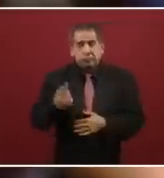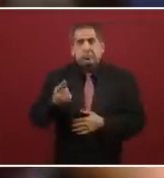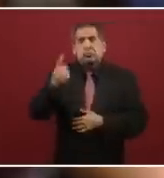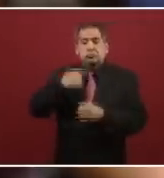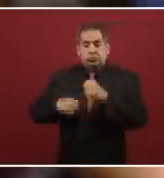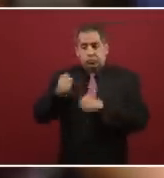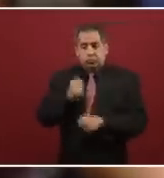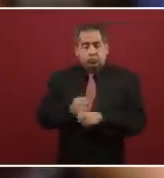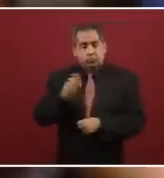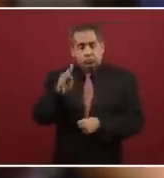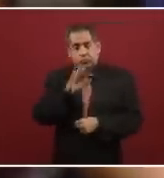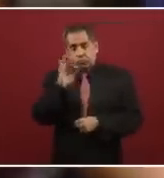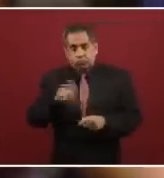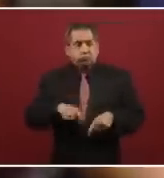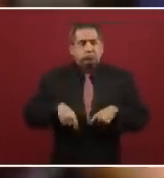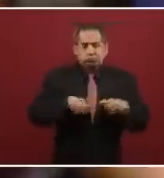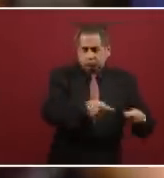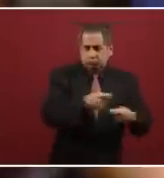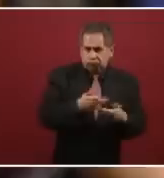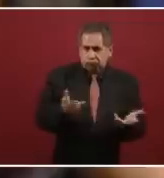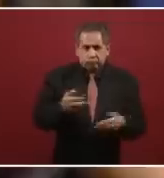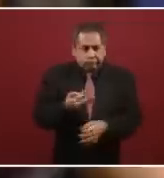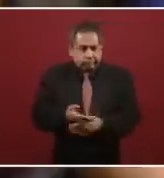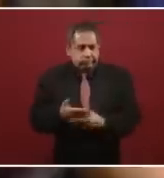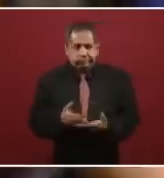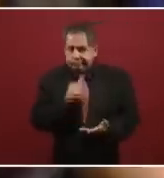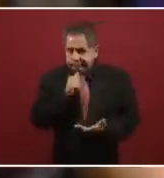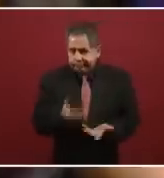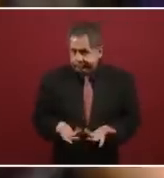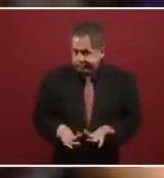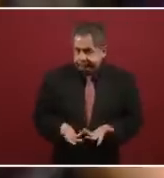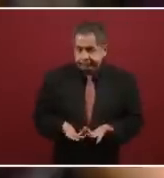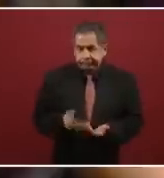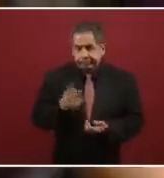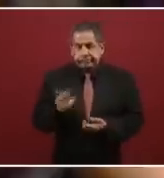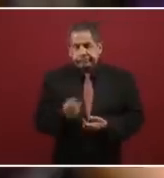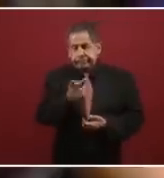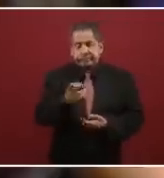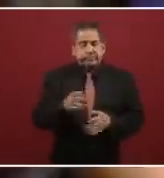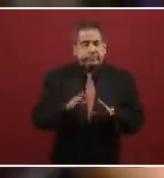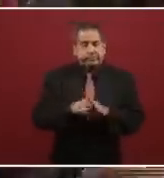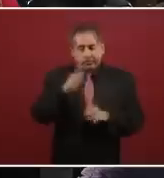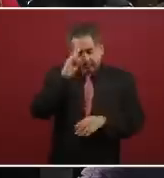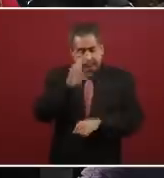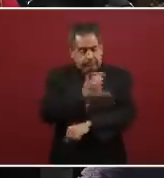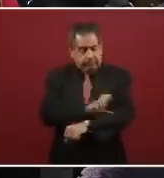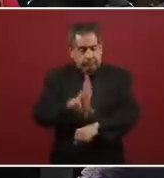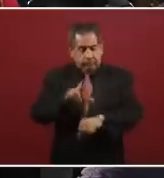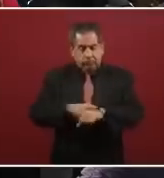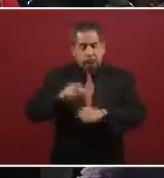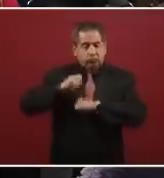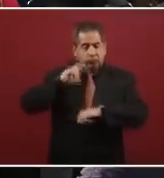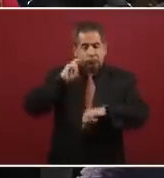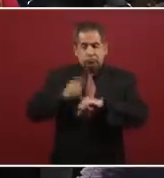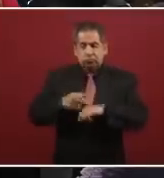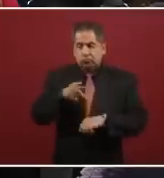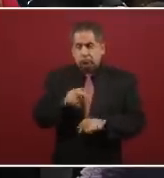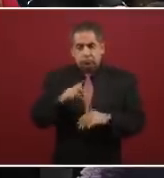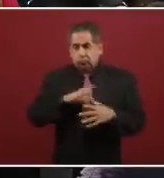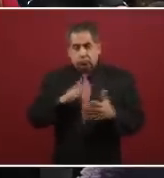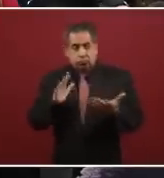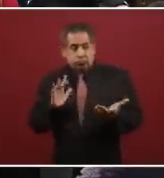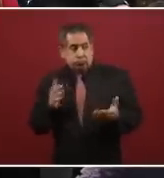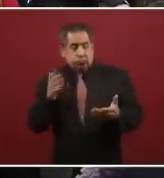el 90% del fertilizante. Mi pregunta es, ya que el coordinador general del fertilizante no ha